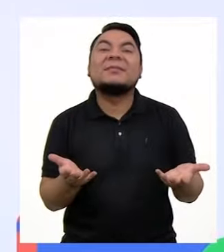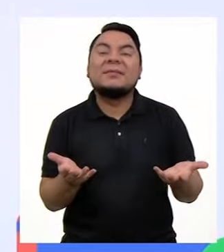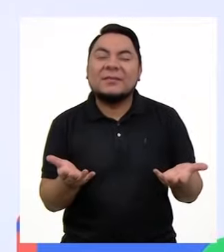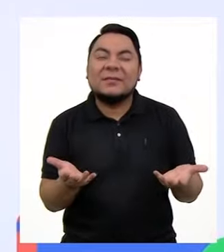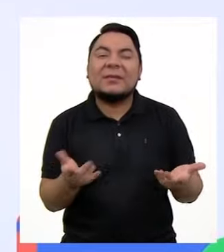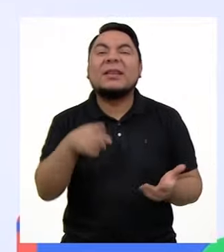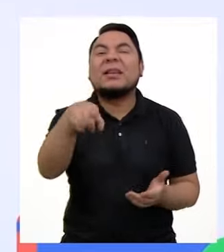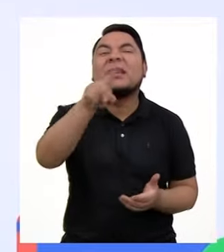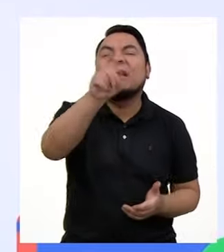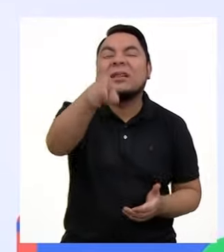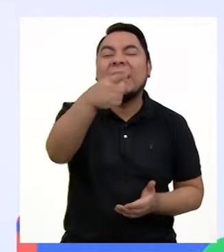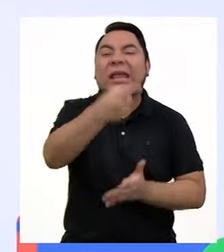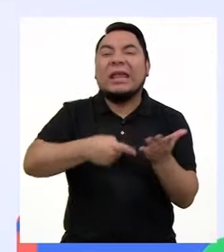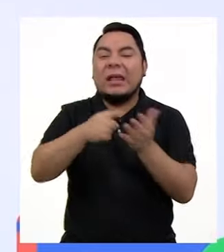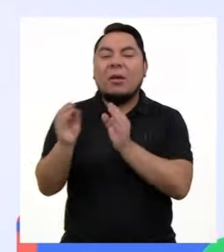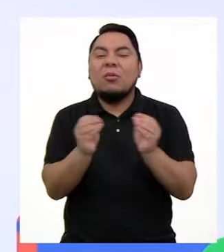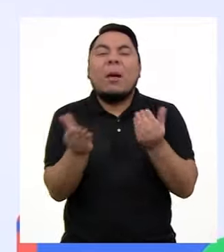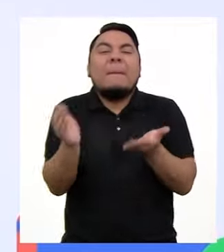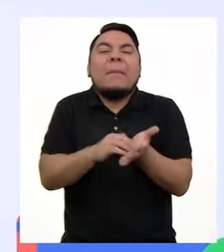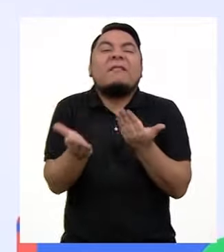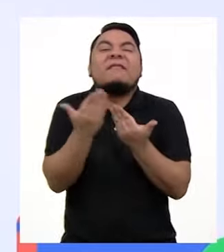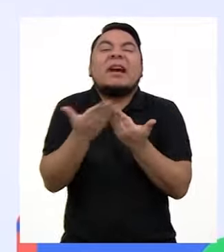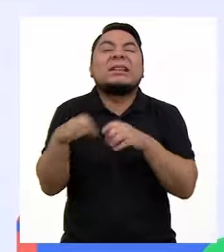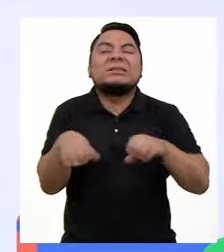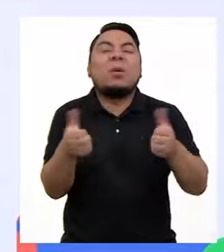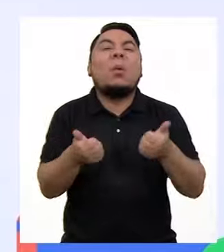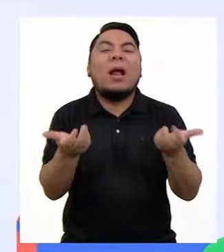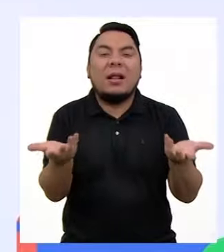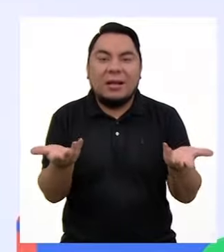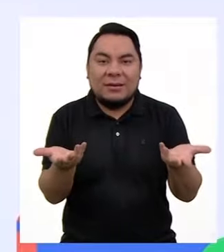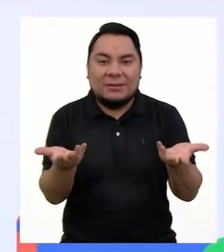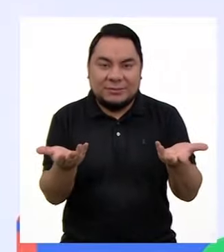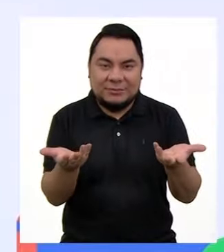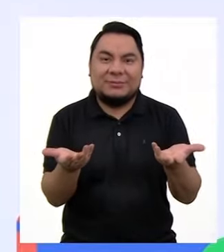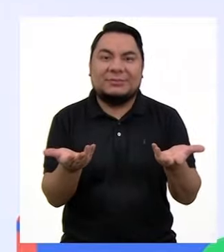¿Qué movimiento fue más fácil de hacer?